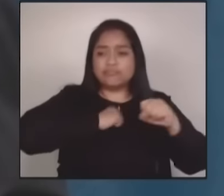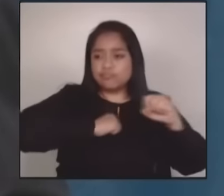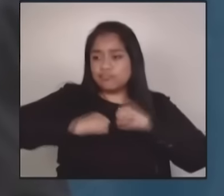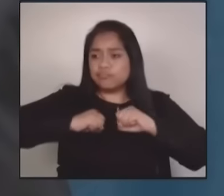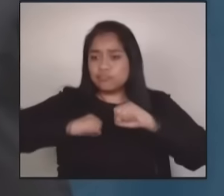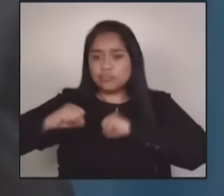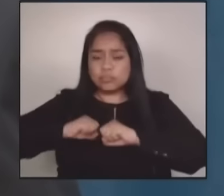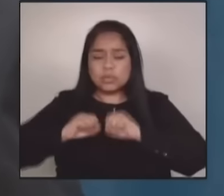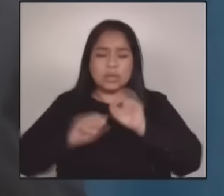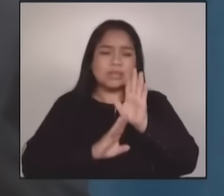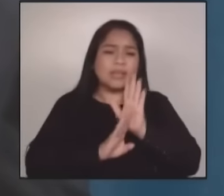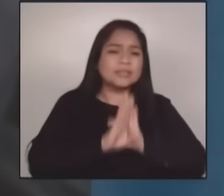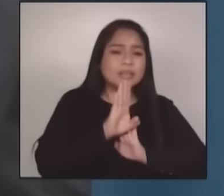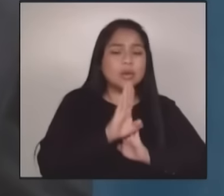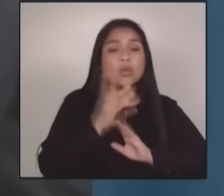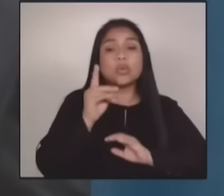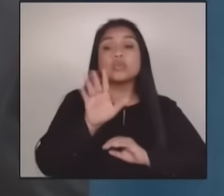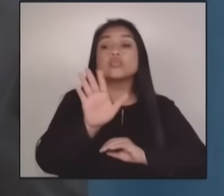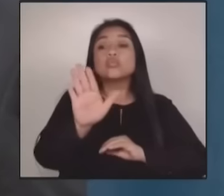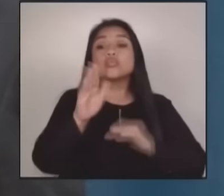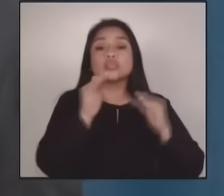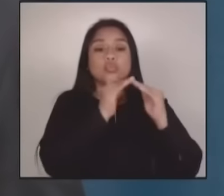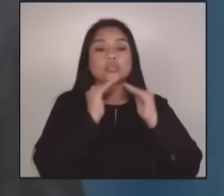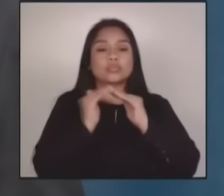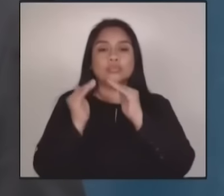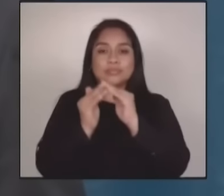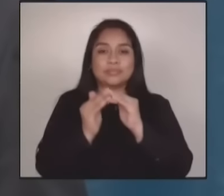el desarrollo de sus comunidades de origen.